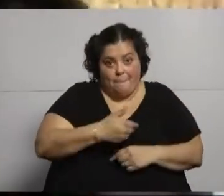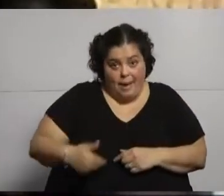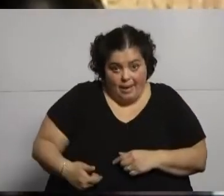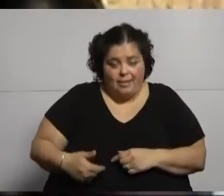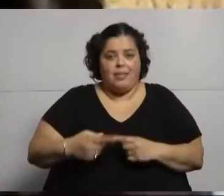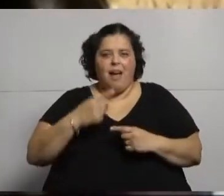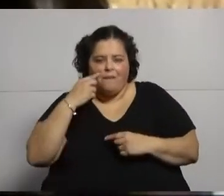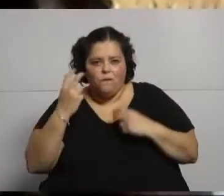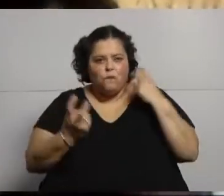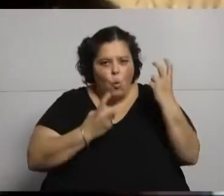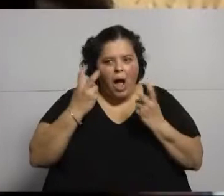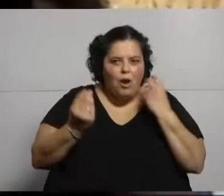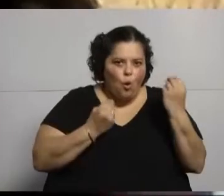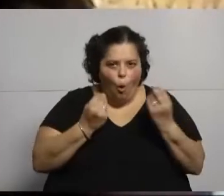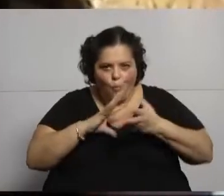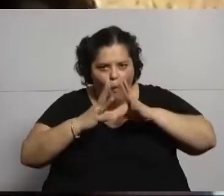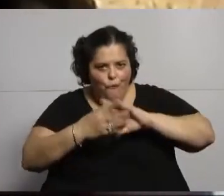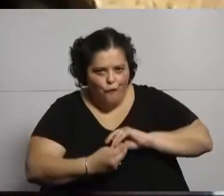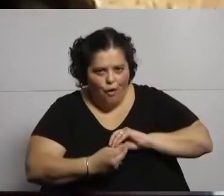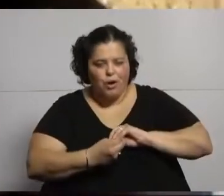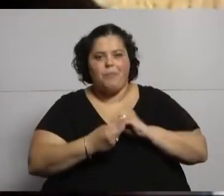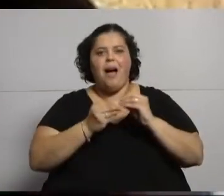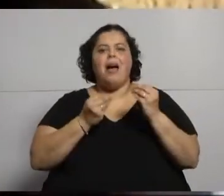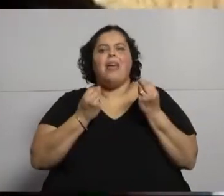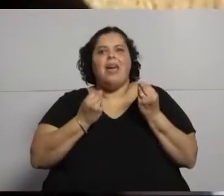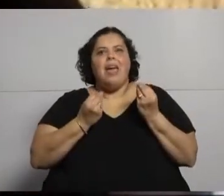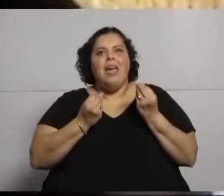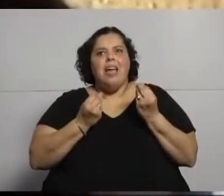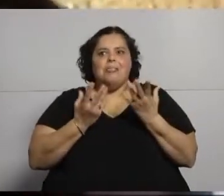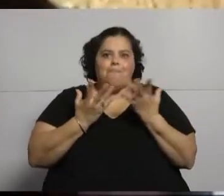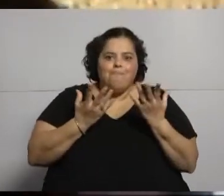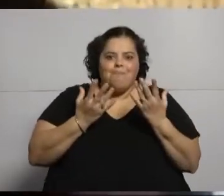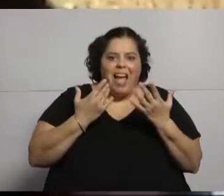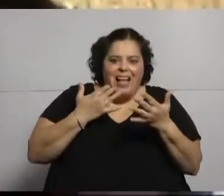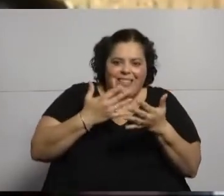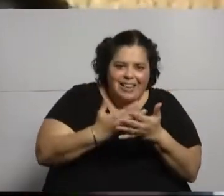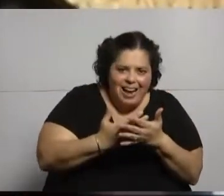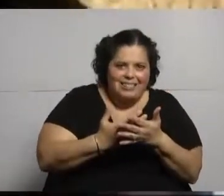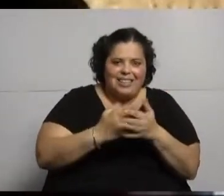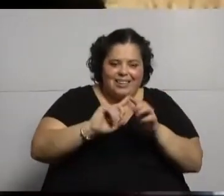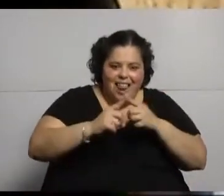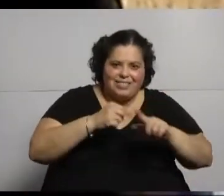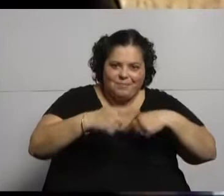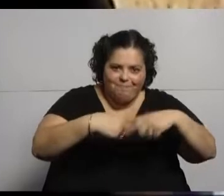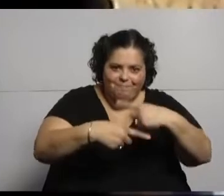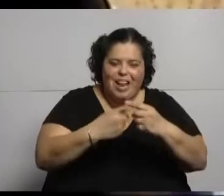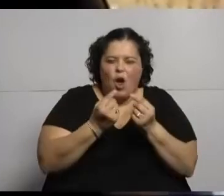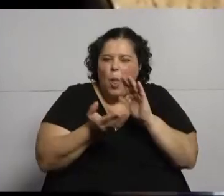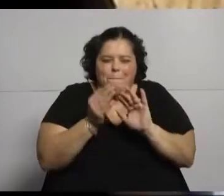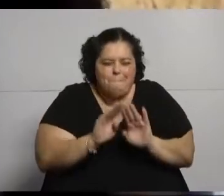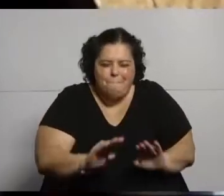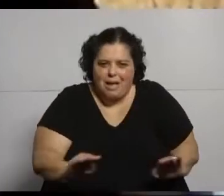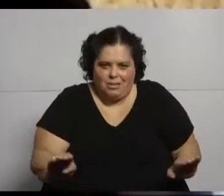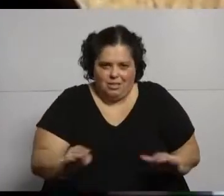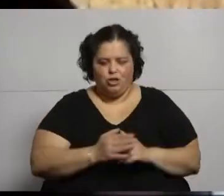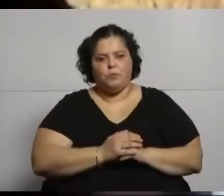desafíos distintas formas de adaptarse y vincularse con los más chiquititos. Pero nosotros desde la Secretaría